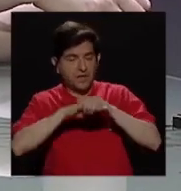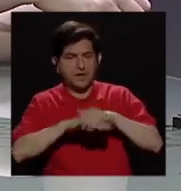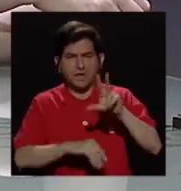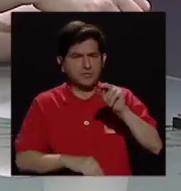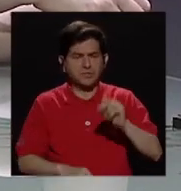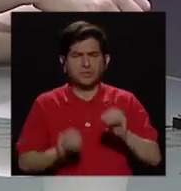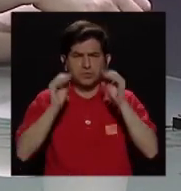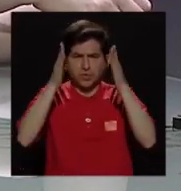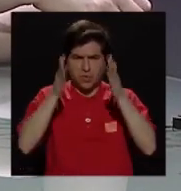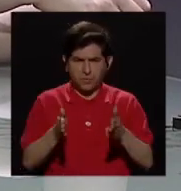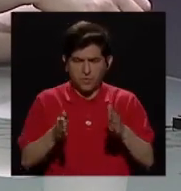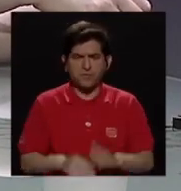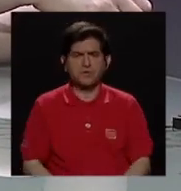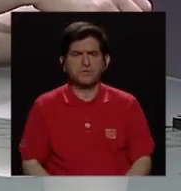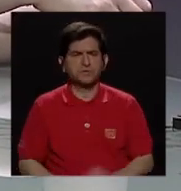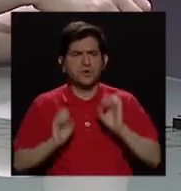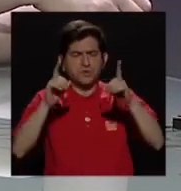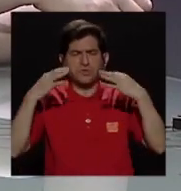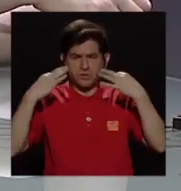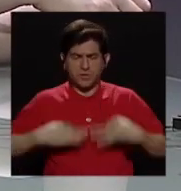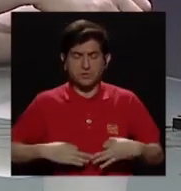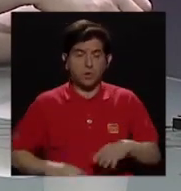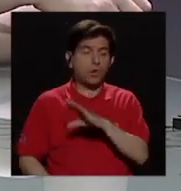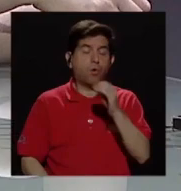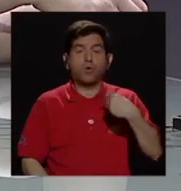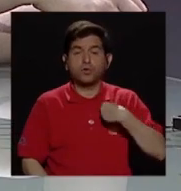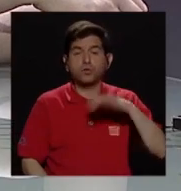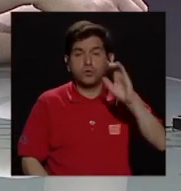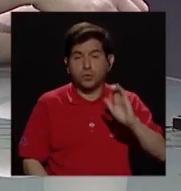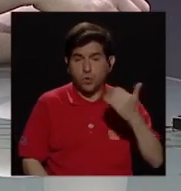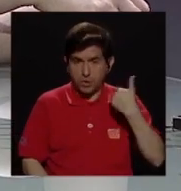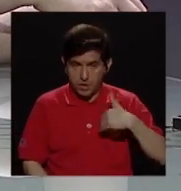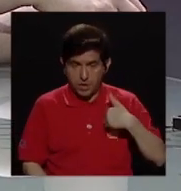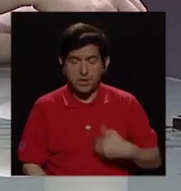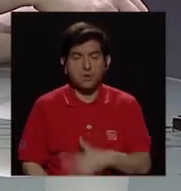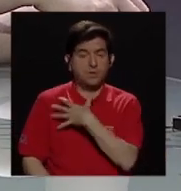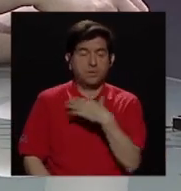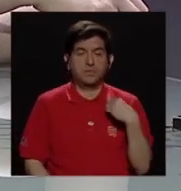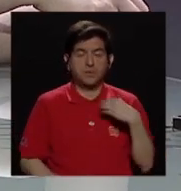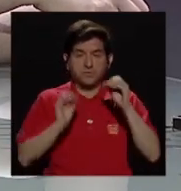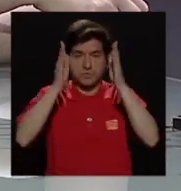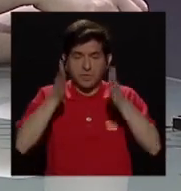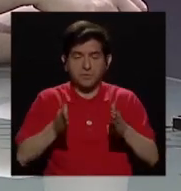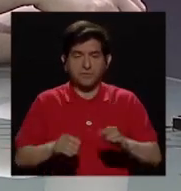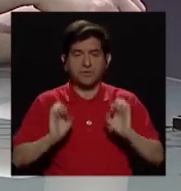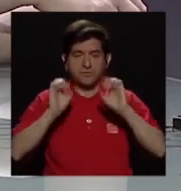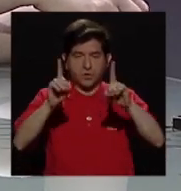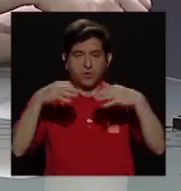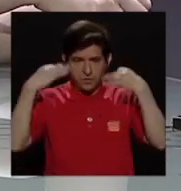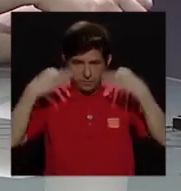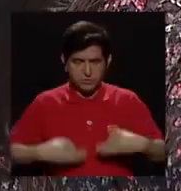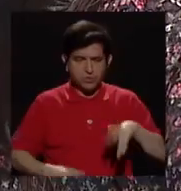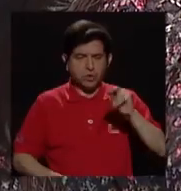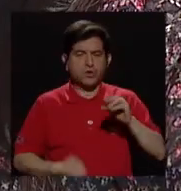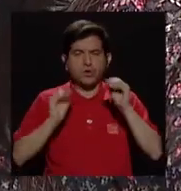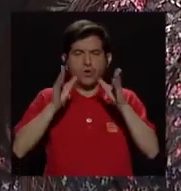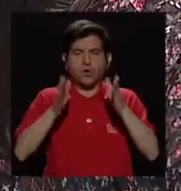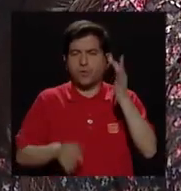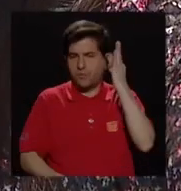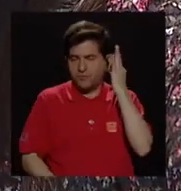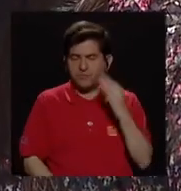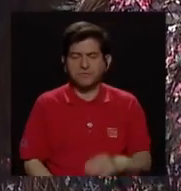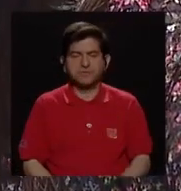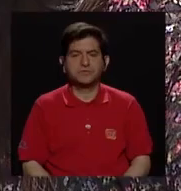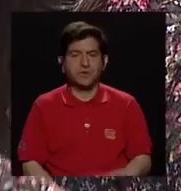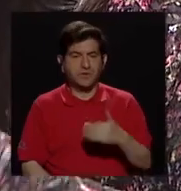yo, niño, me atrae el profesor de educación física y no la teacher de inglés, que todos los chiquillos andan fascinados con